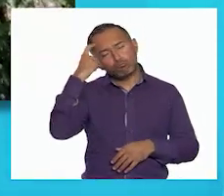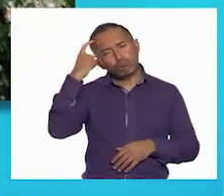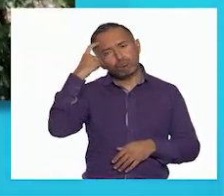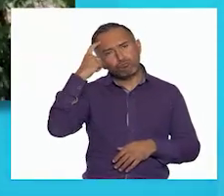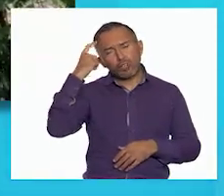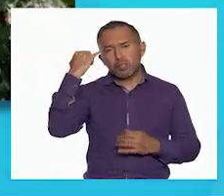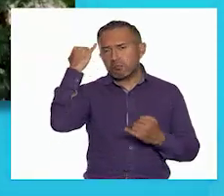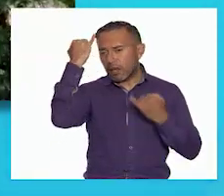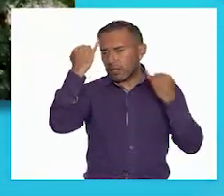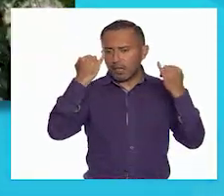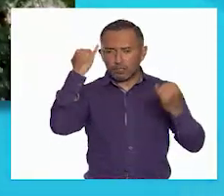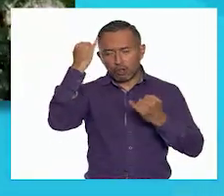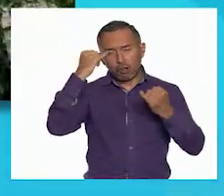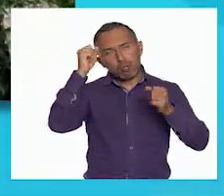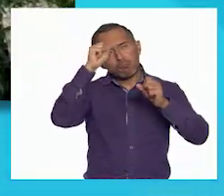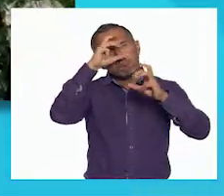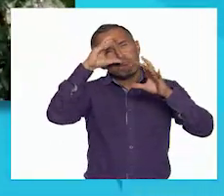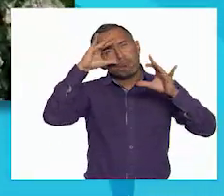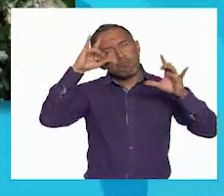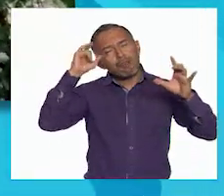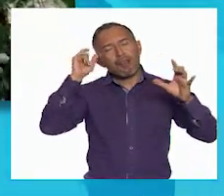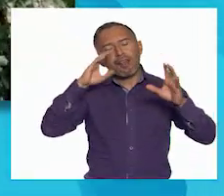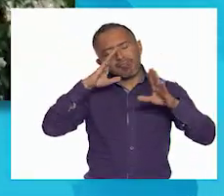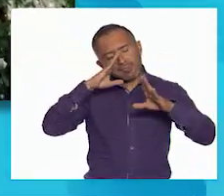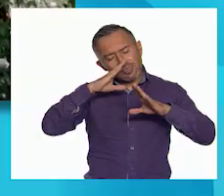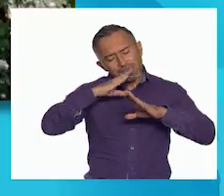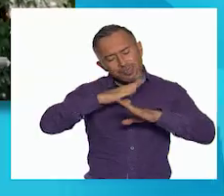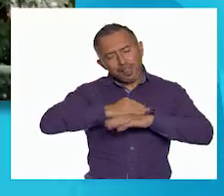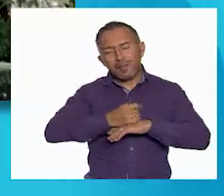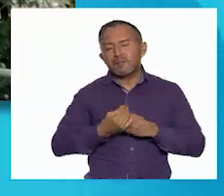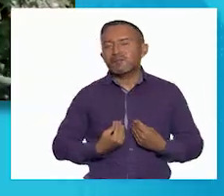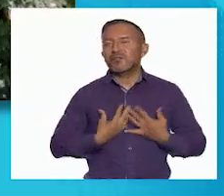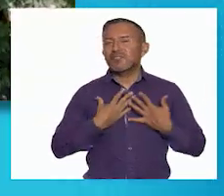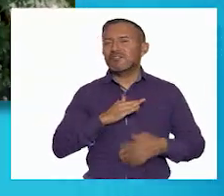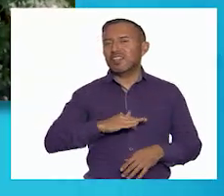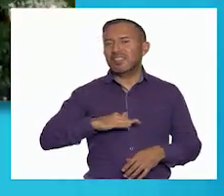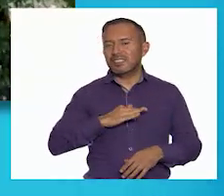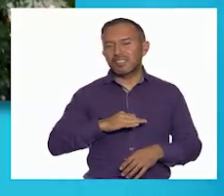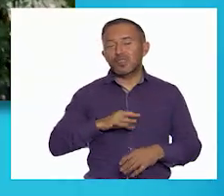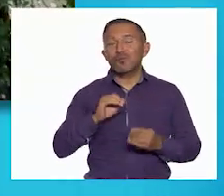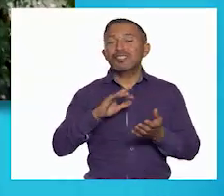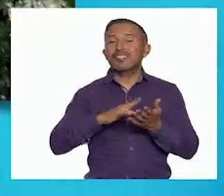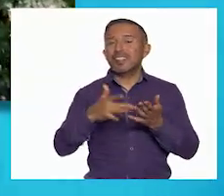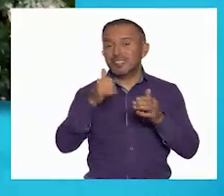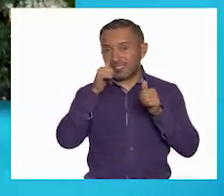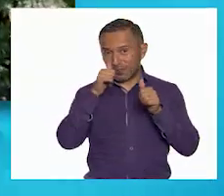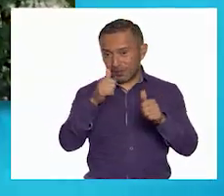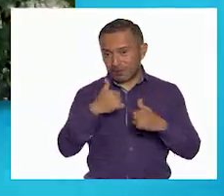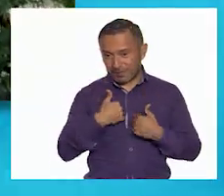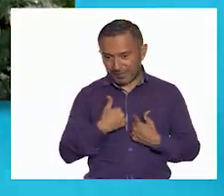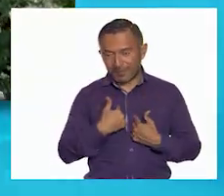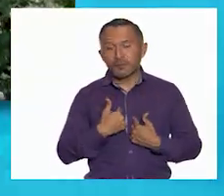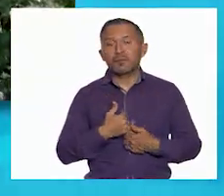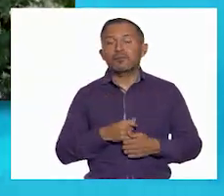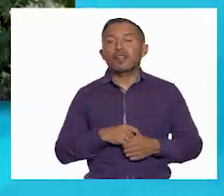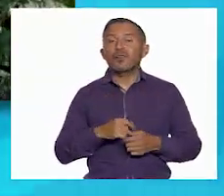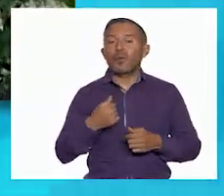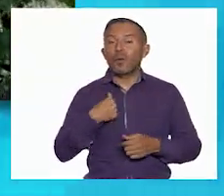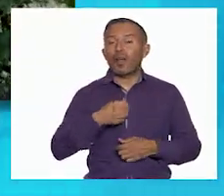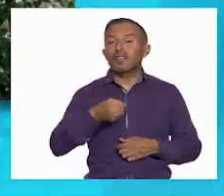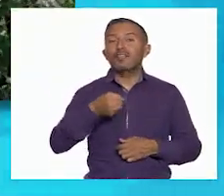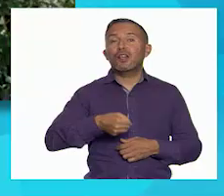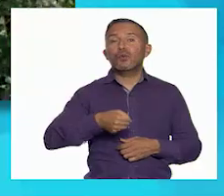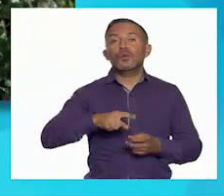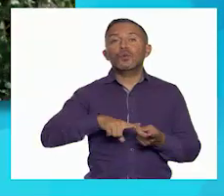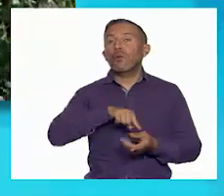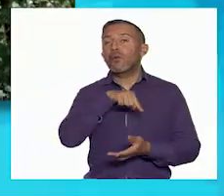imaginación para divertirse y ser felices. Gracias por escucharme. Les mando un saludo desde